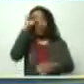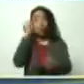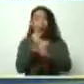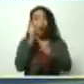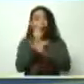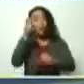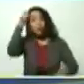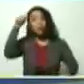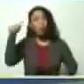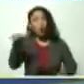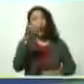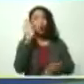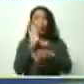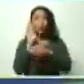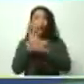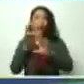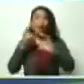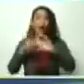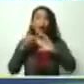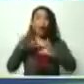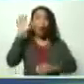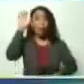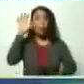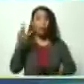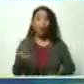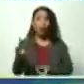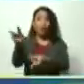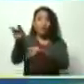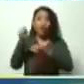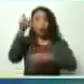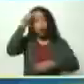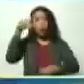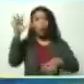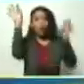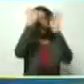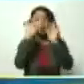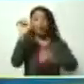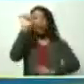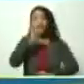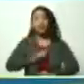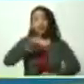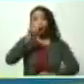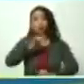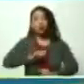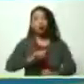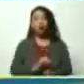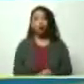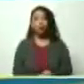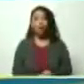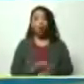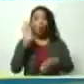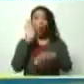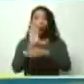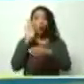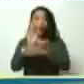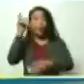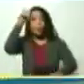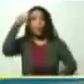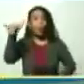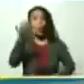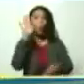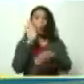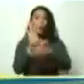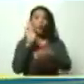y cuidar con el carnet de la patria los ingresos del pueblo en fase de resistencia cuidar al pueblo y